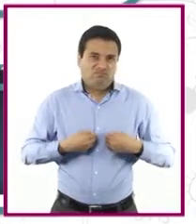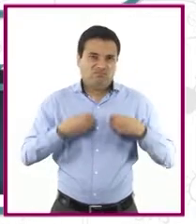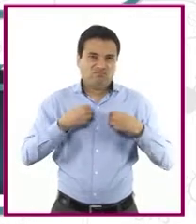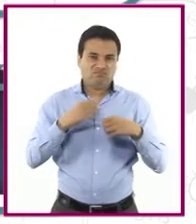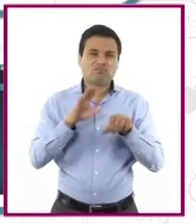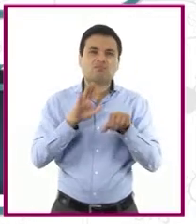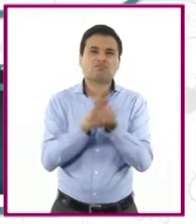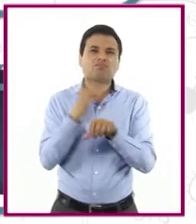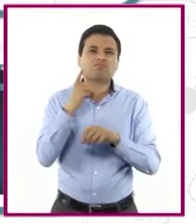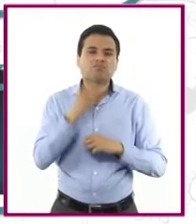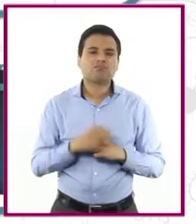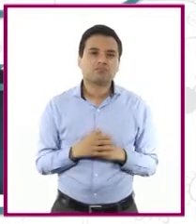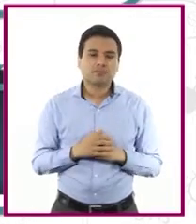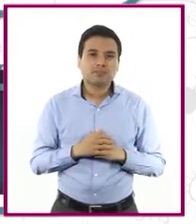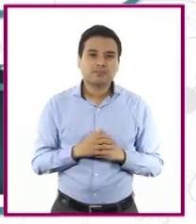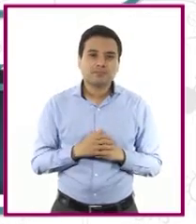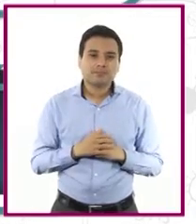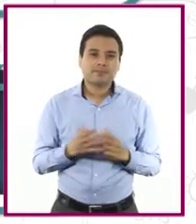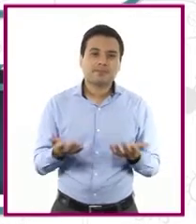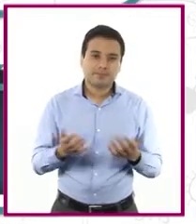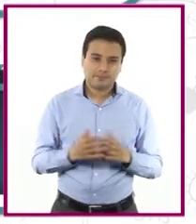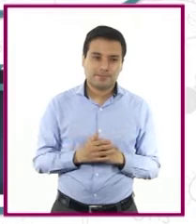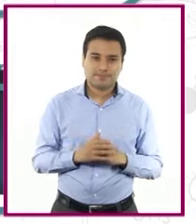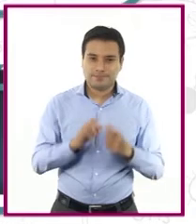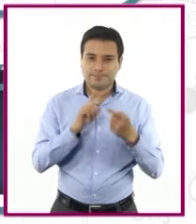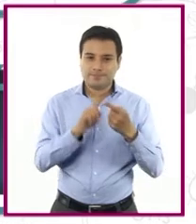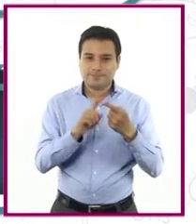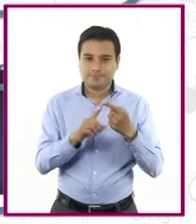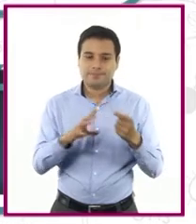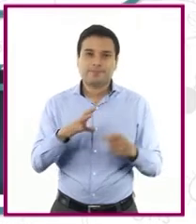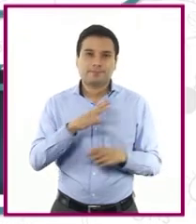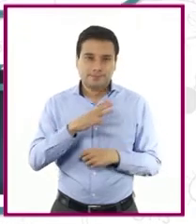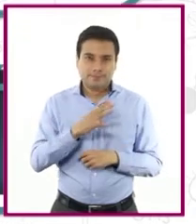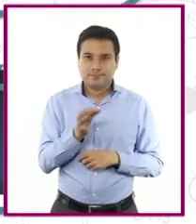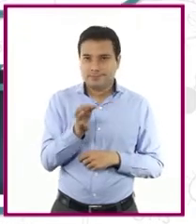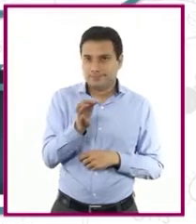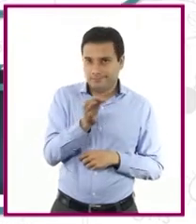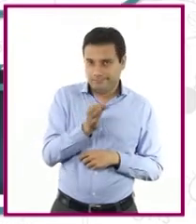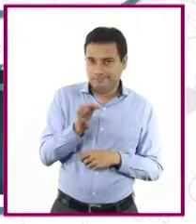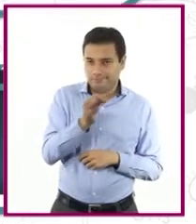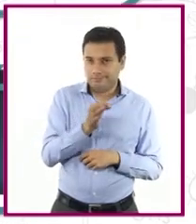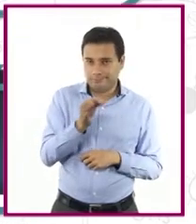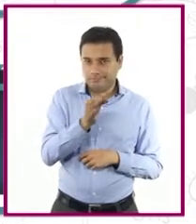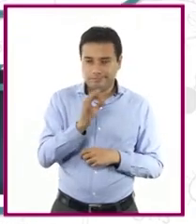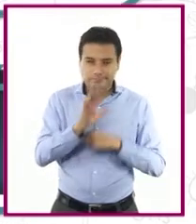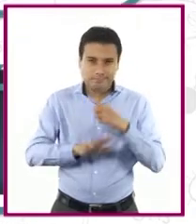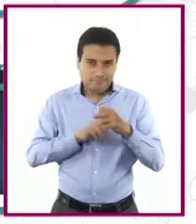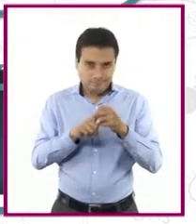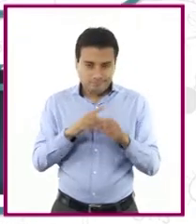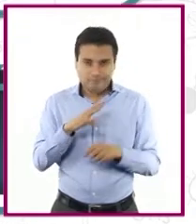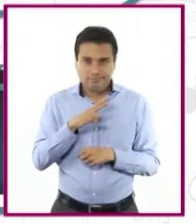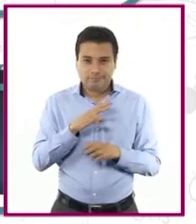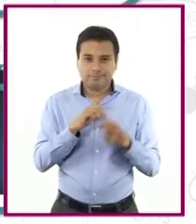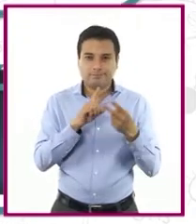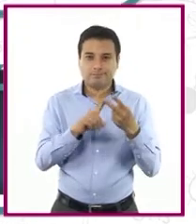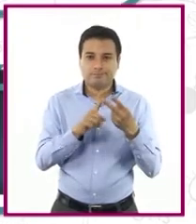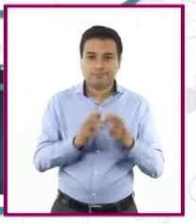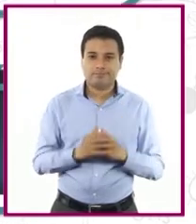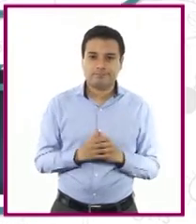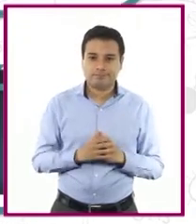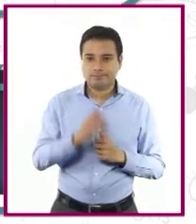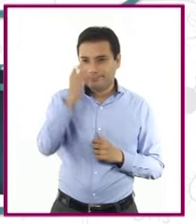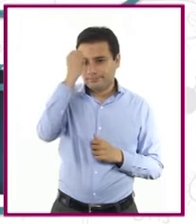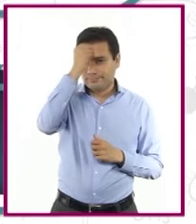A. Debido a que hay organismos unicelulares. B. Por la teoría endosimbiótica de la